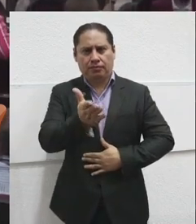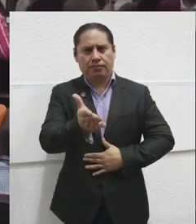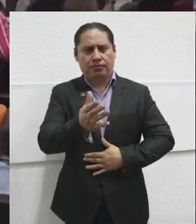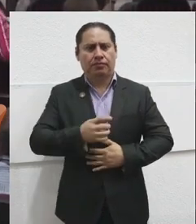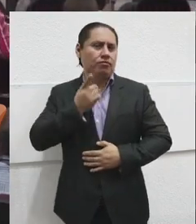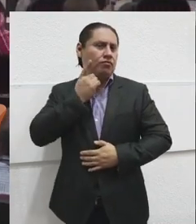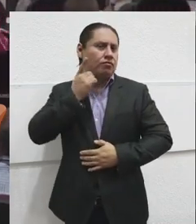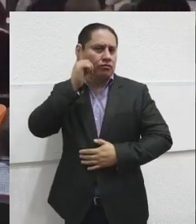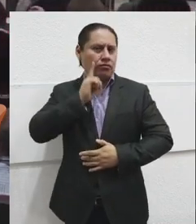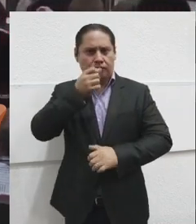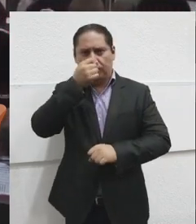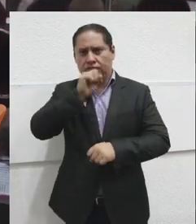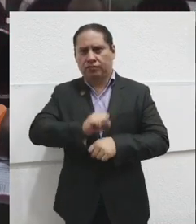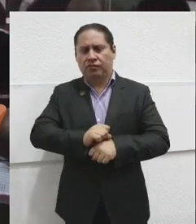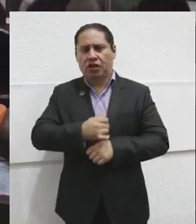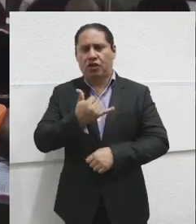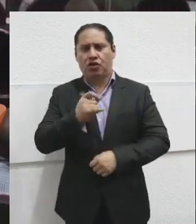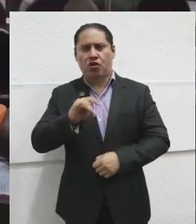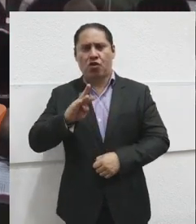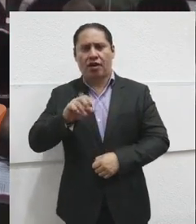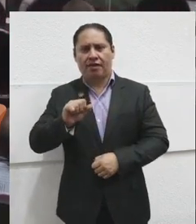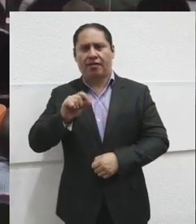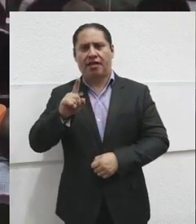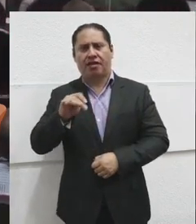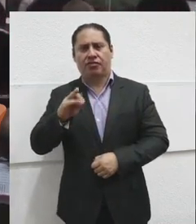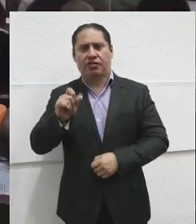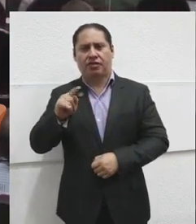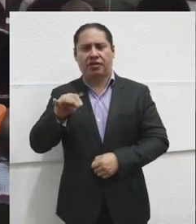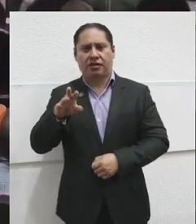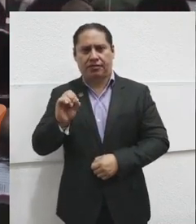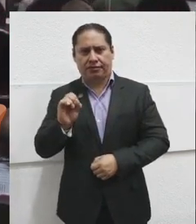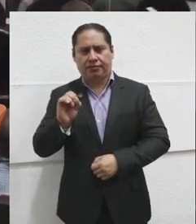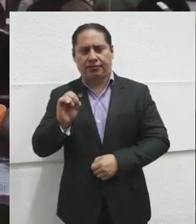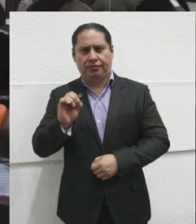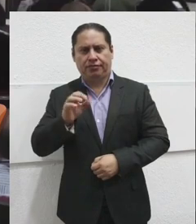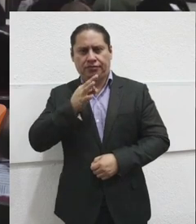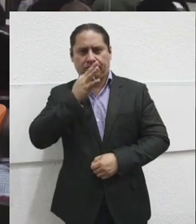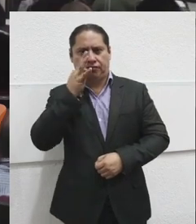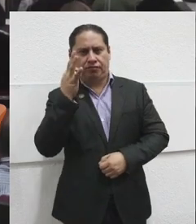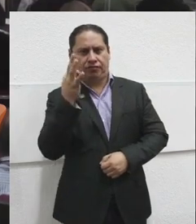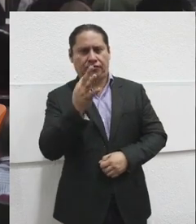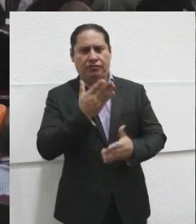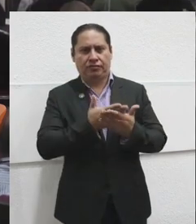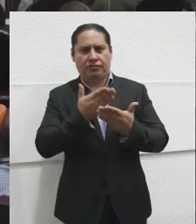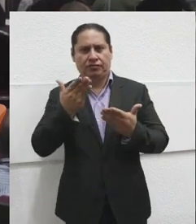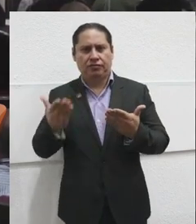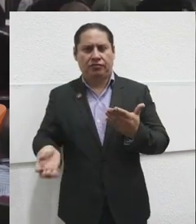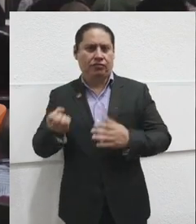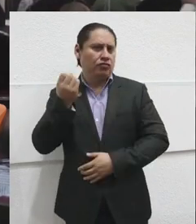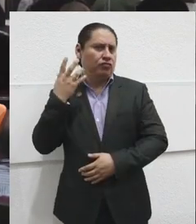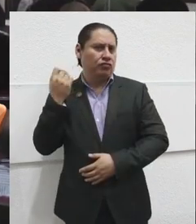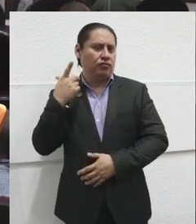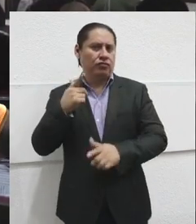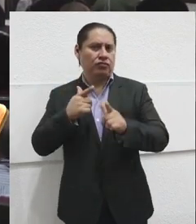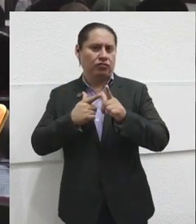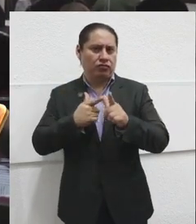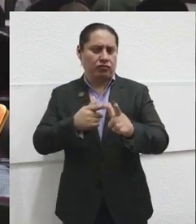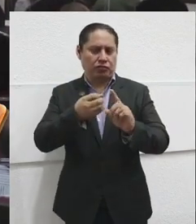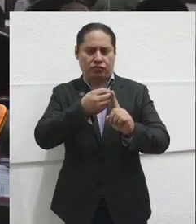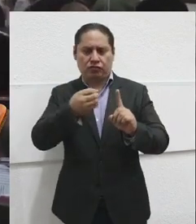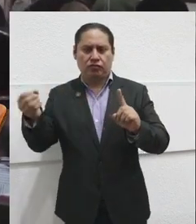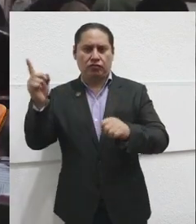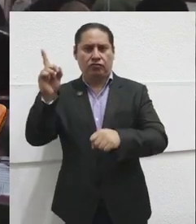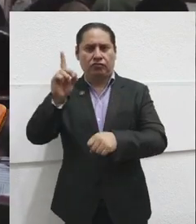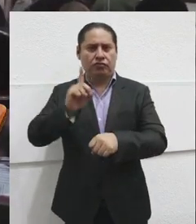a la diputada secretaria Yolanda del Rosario Correa González haga del conocimiento de la Asamblea el orden